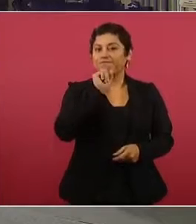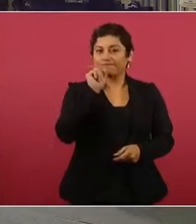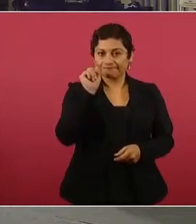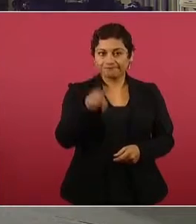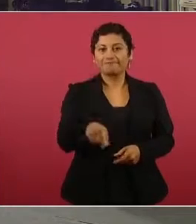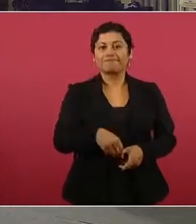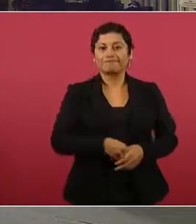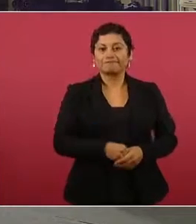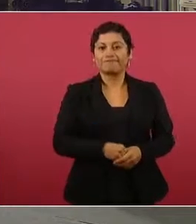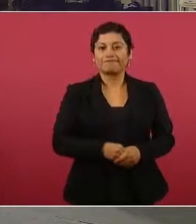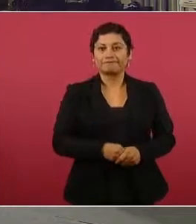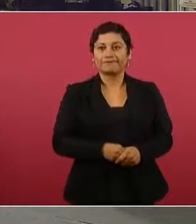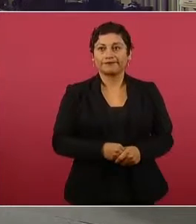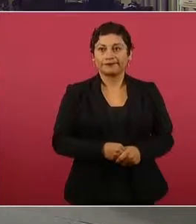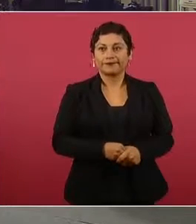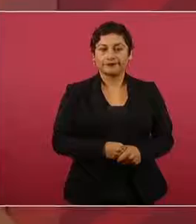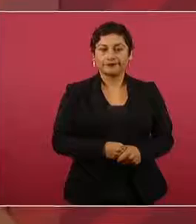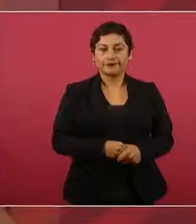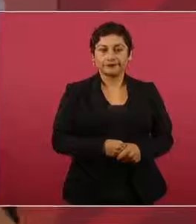También ya